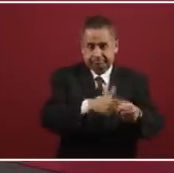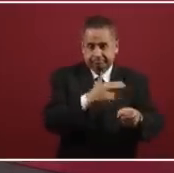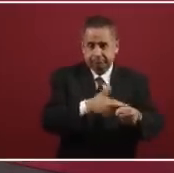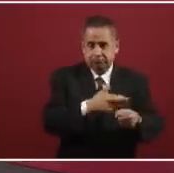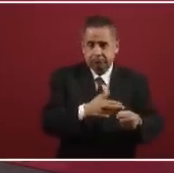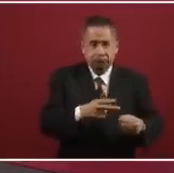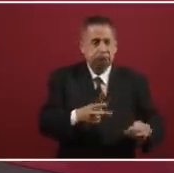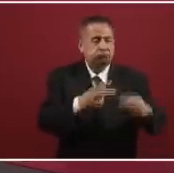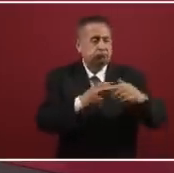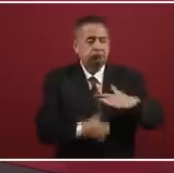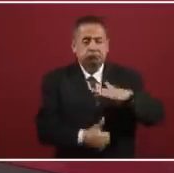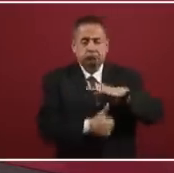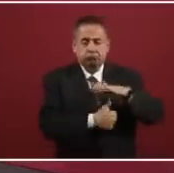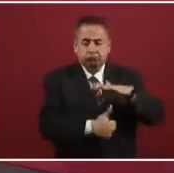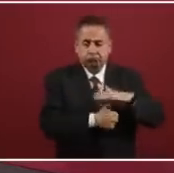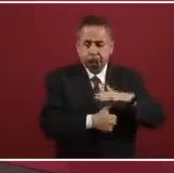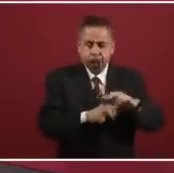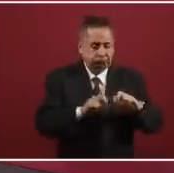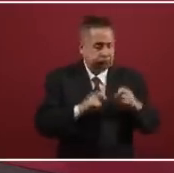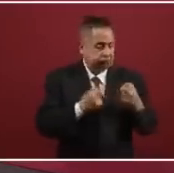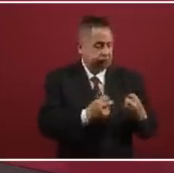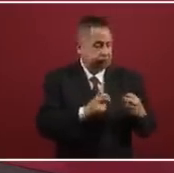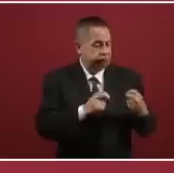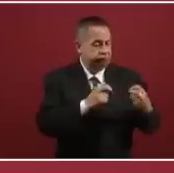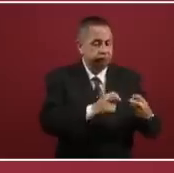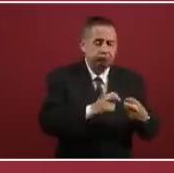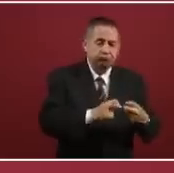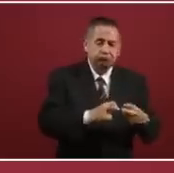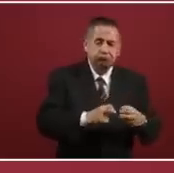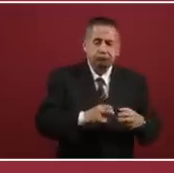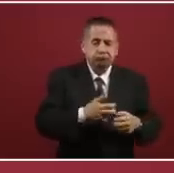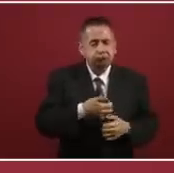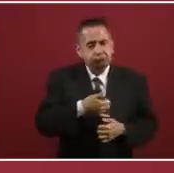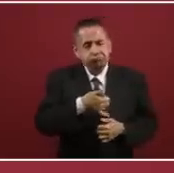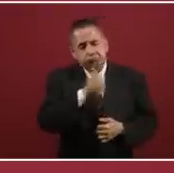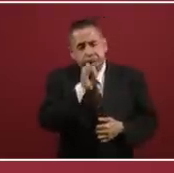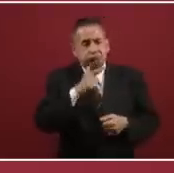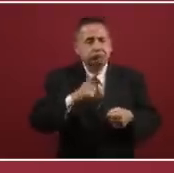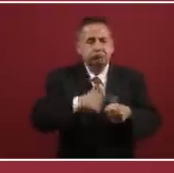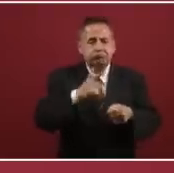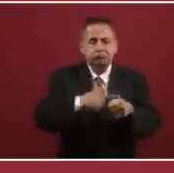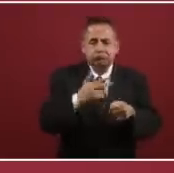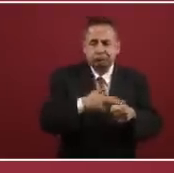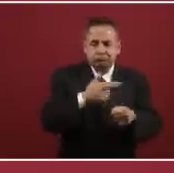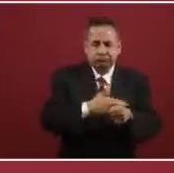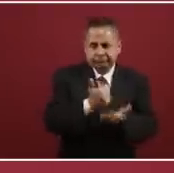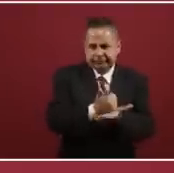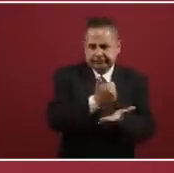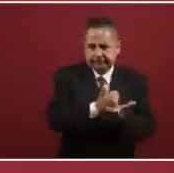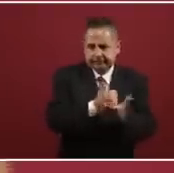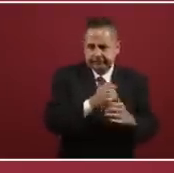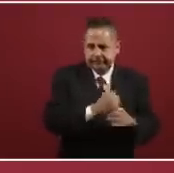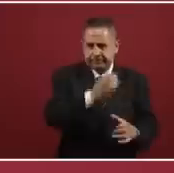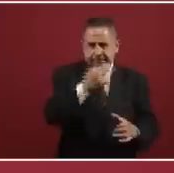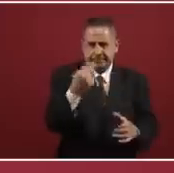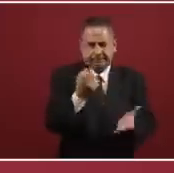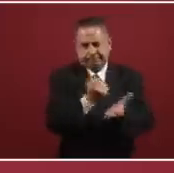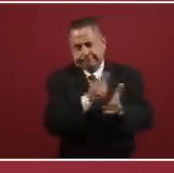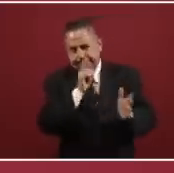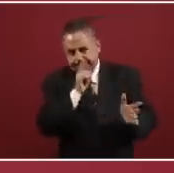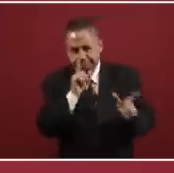sentarse a una mesa y a tomarse un refresco embotellado. No voy a decir la